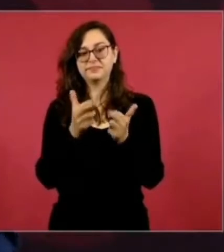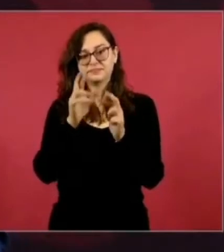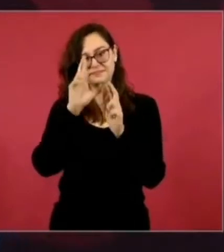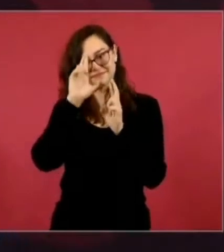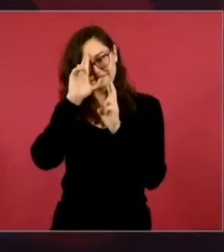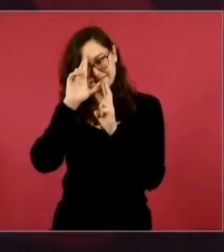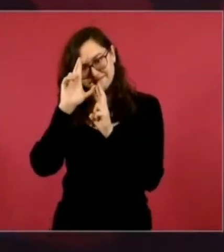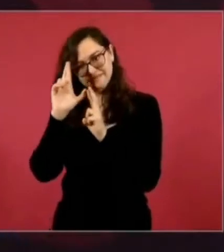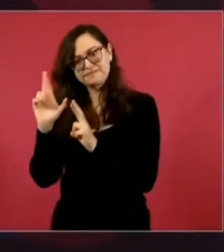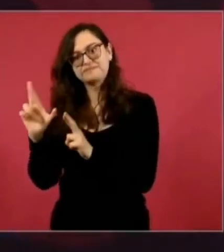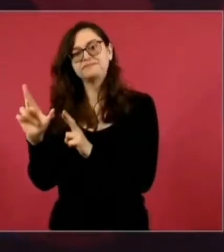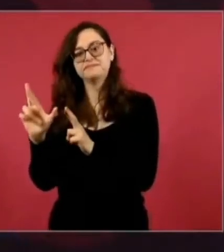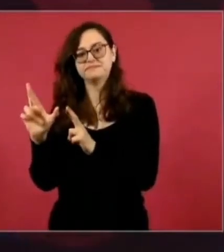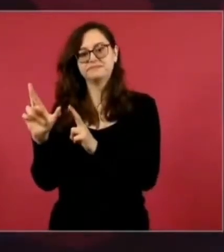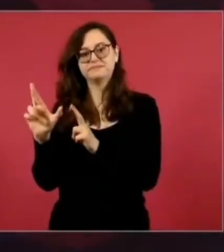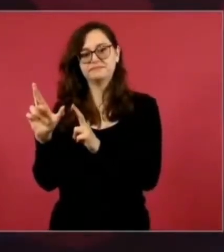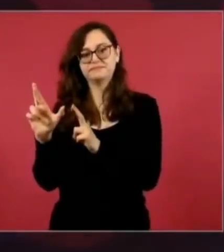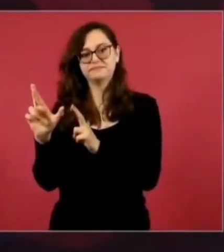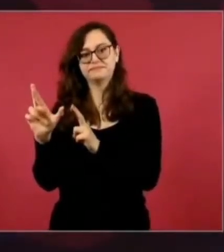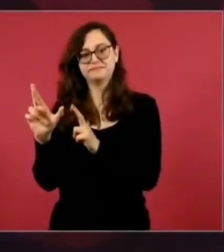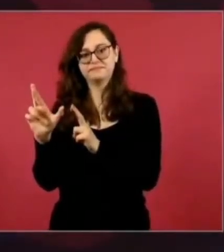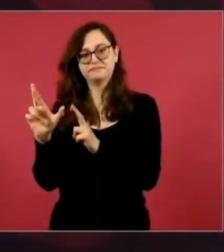respete